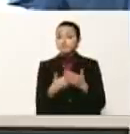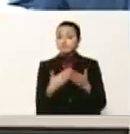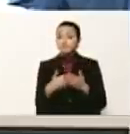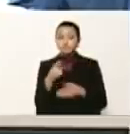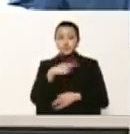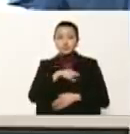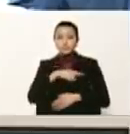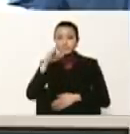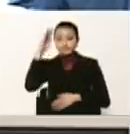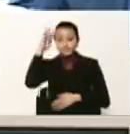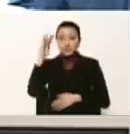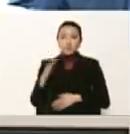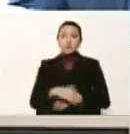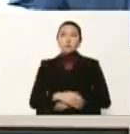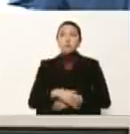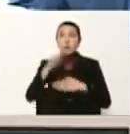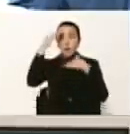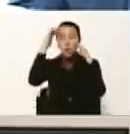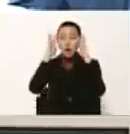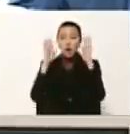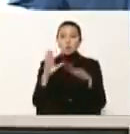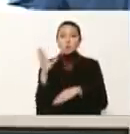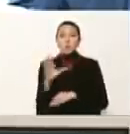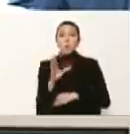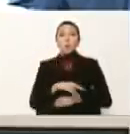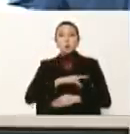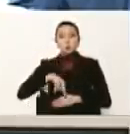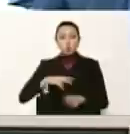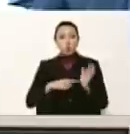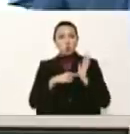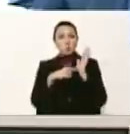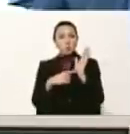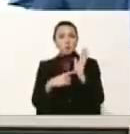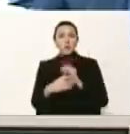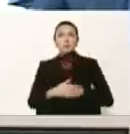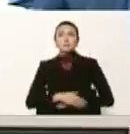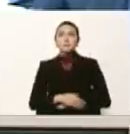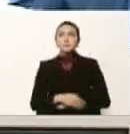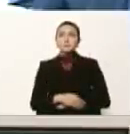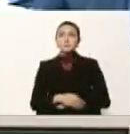Duque, atención. Pronto vamos a mostrar